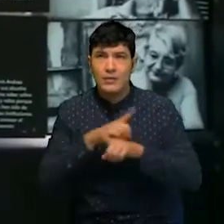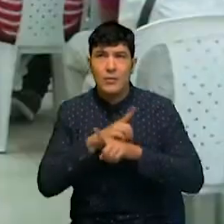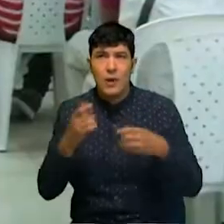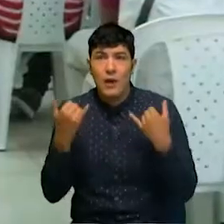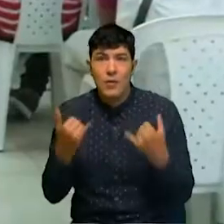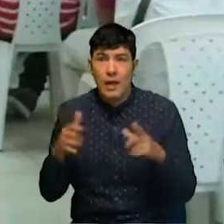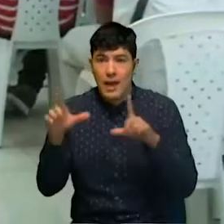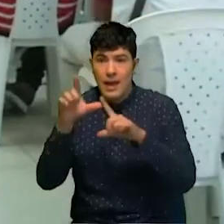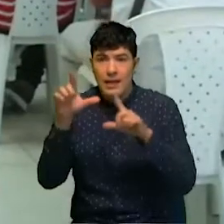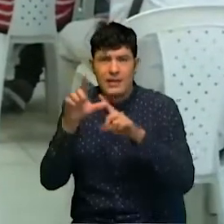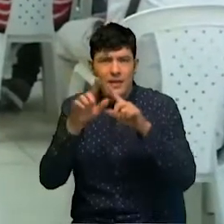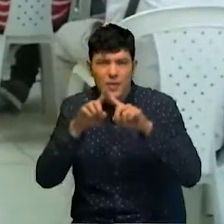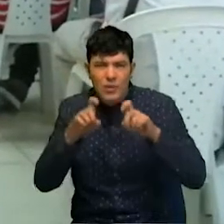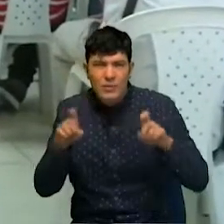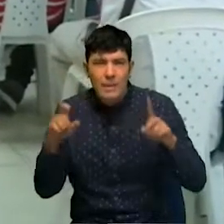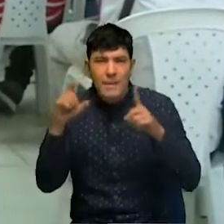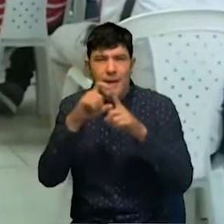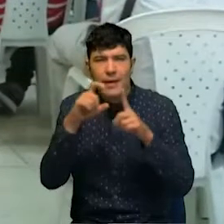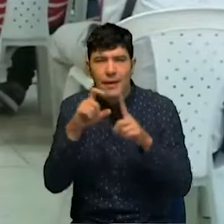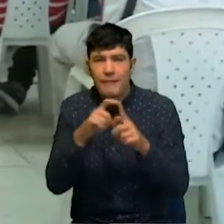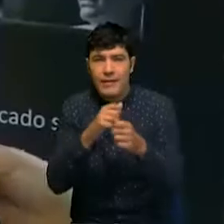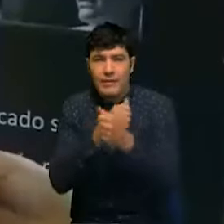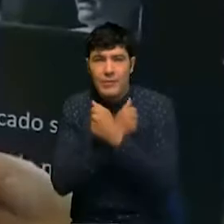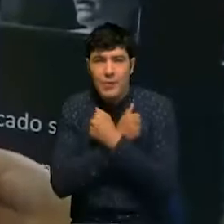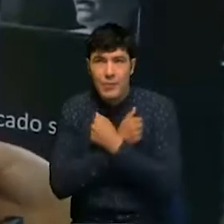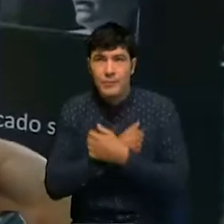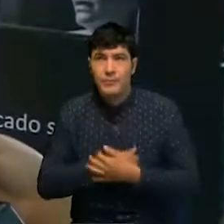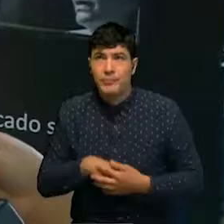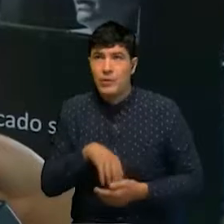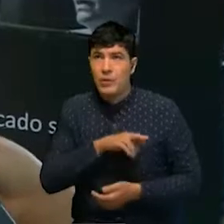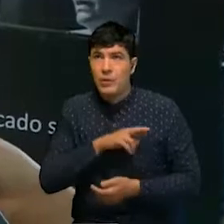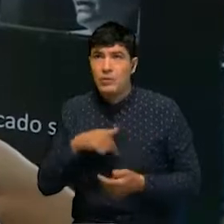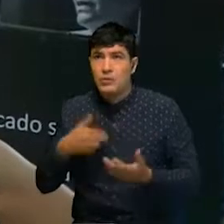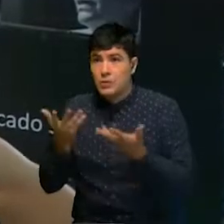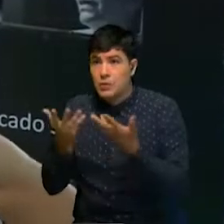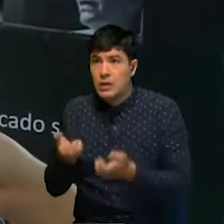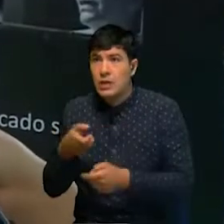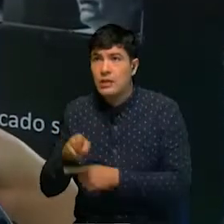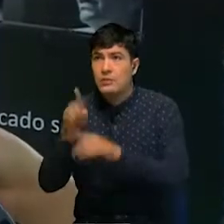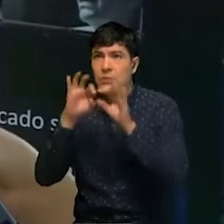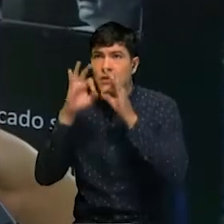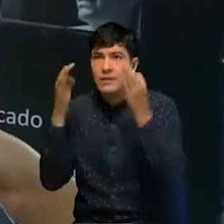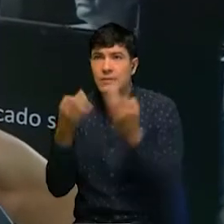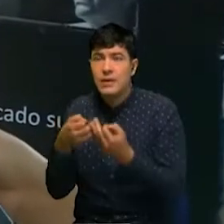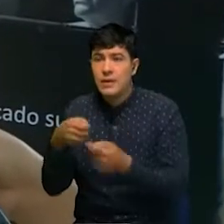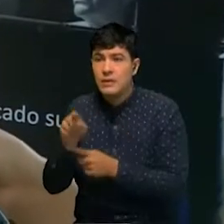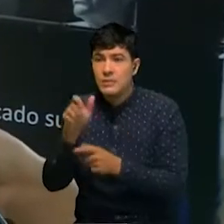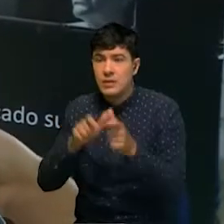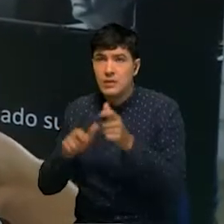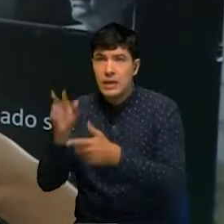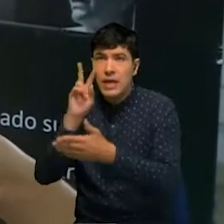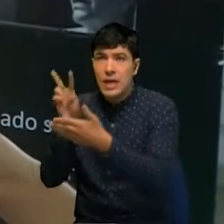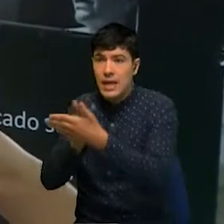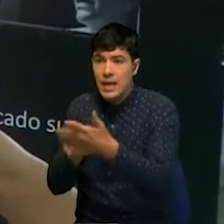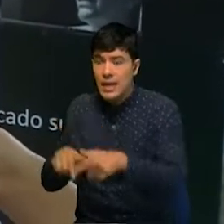amor. Lo que hemos querido con las familias y lo que ellos quieren es que quien lea esta